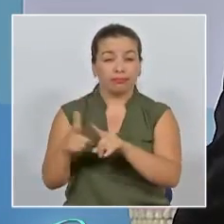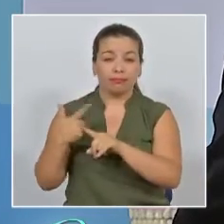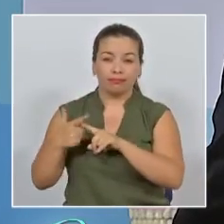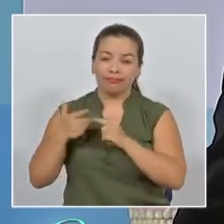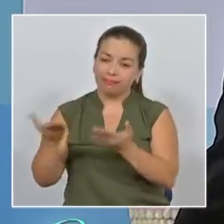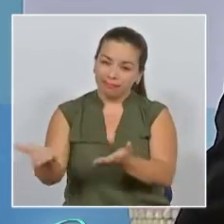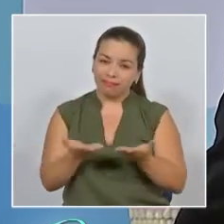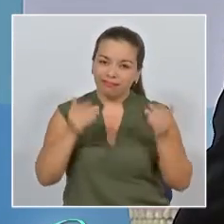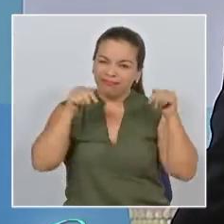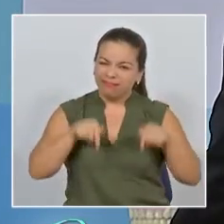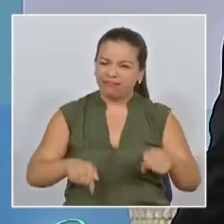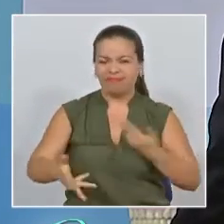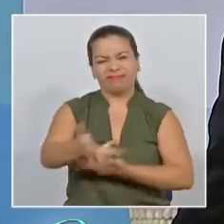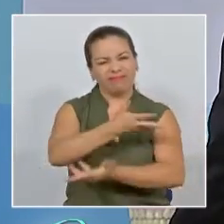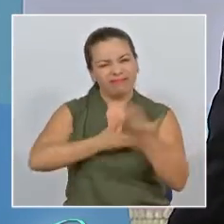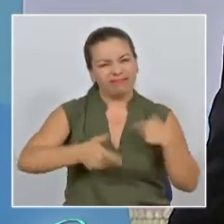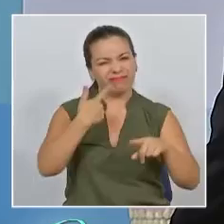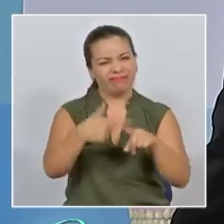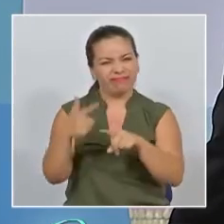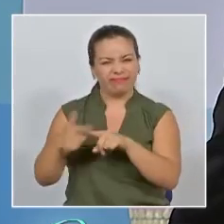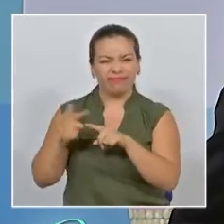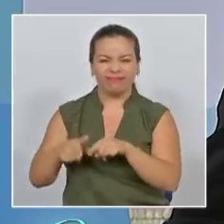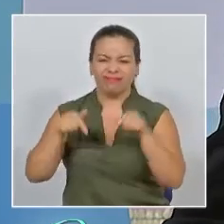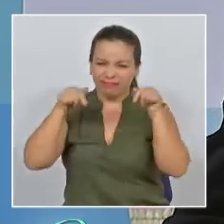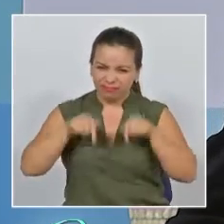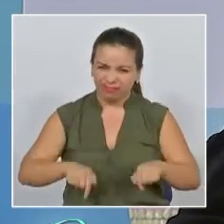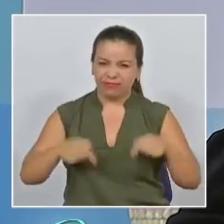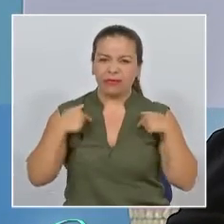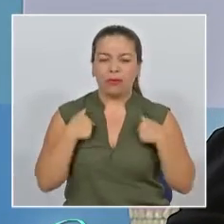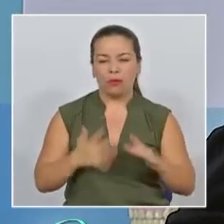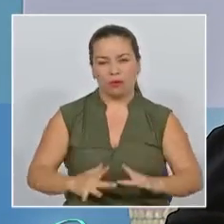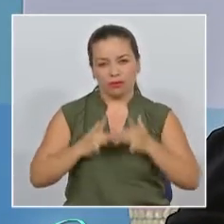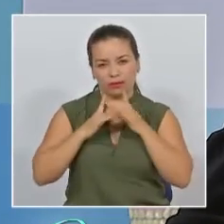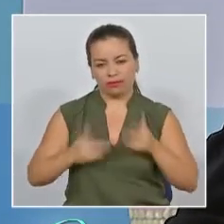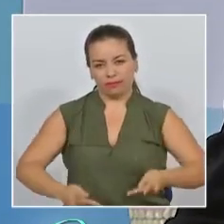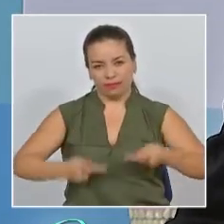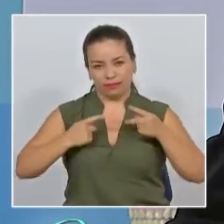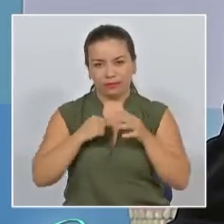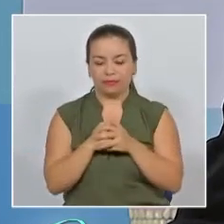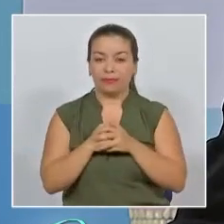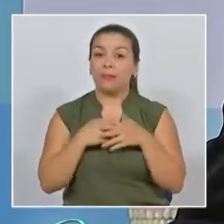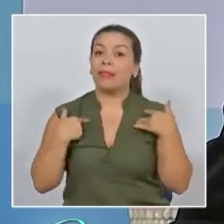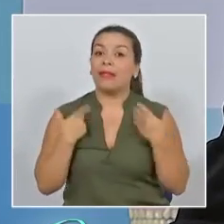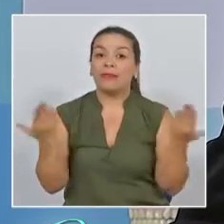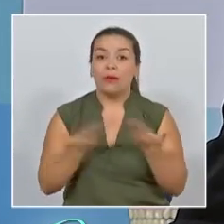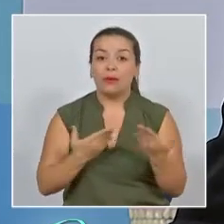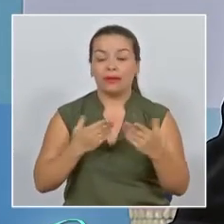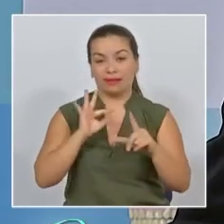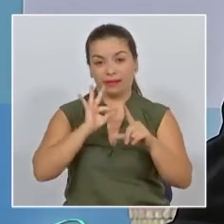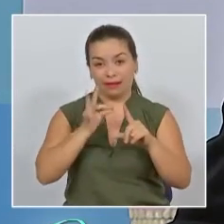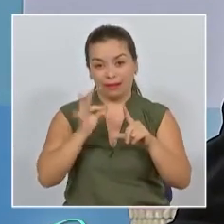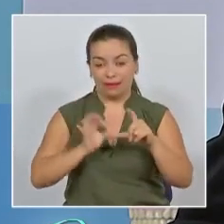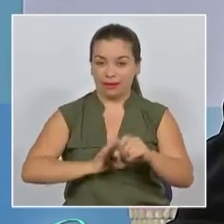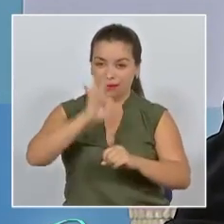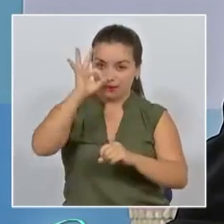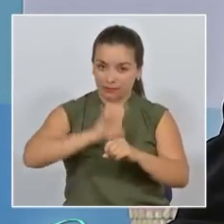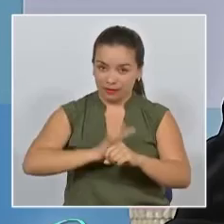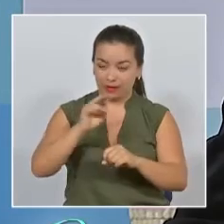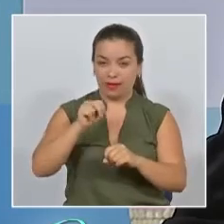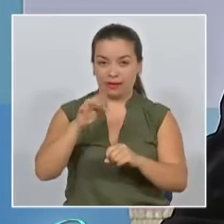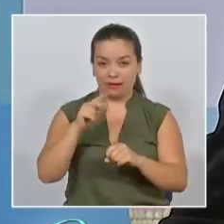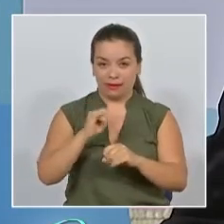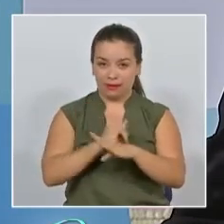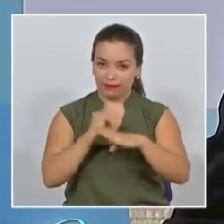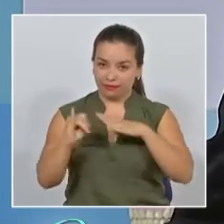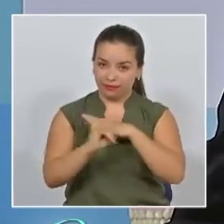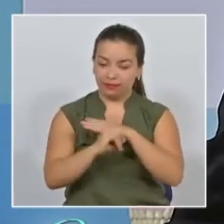aquí compartimos todo eso con ustedes en nuestro programa Conexión Vital, en nuestros canales Telecafé, Telepacífico, NTV y TV